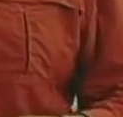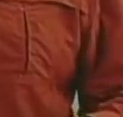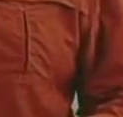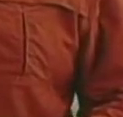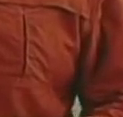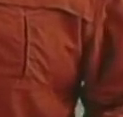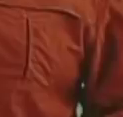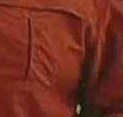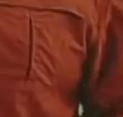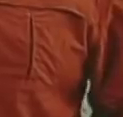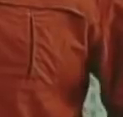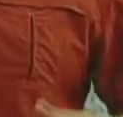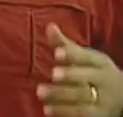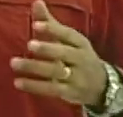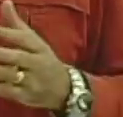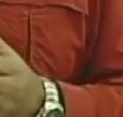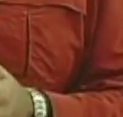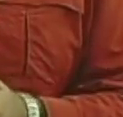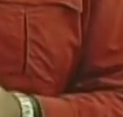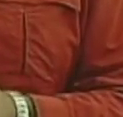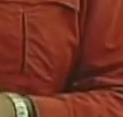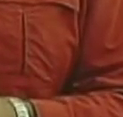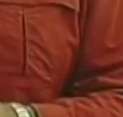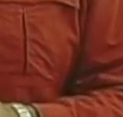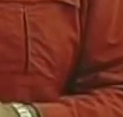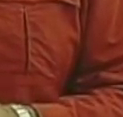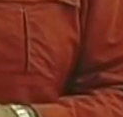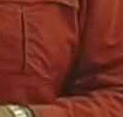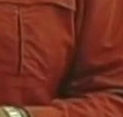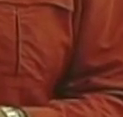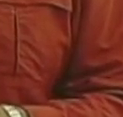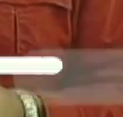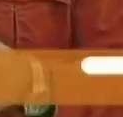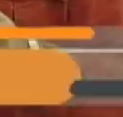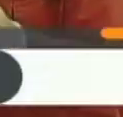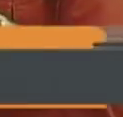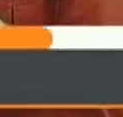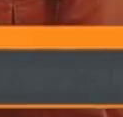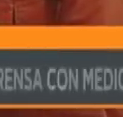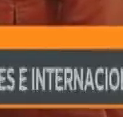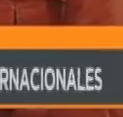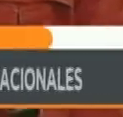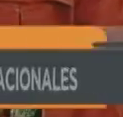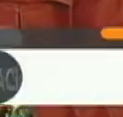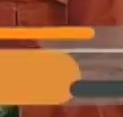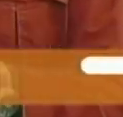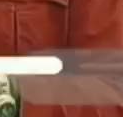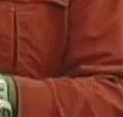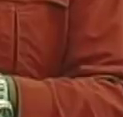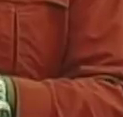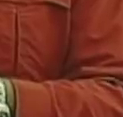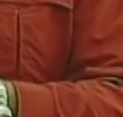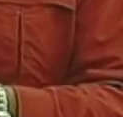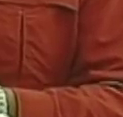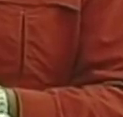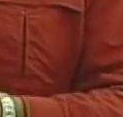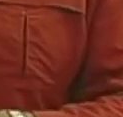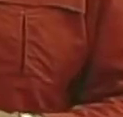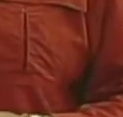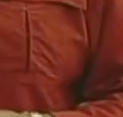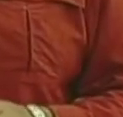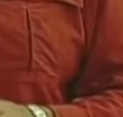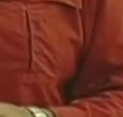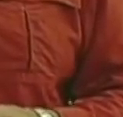Inmortal de su fuerza libertadora, a constituir, a comprometer,